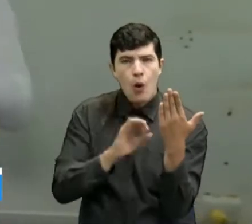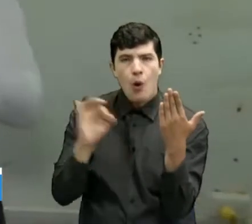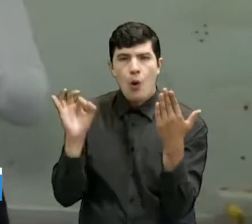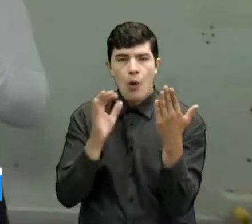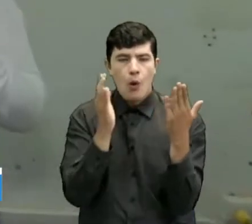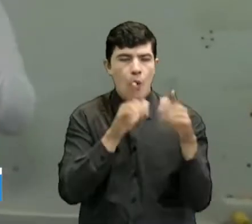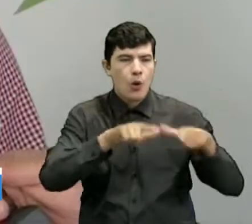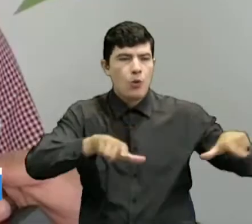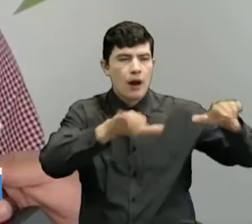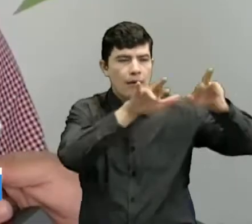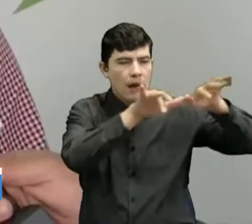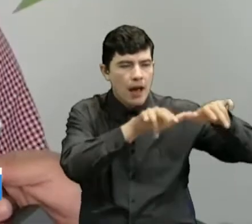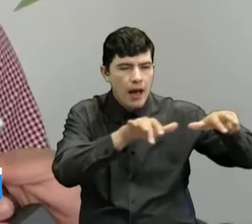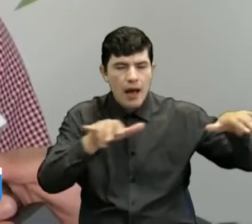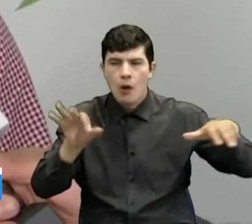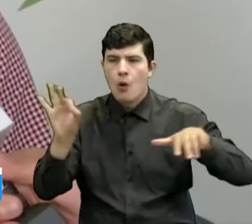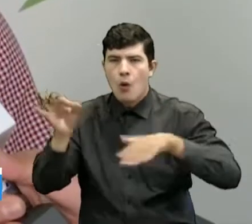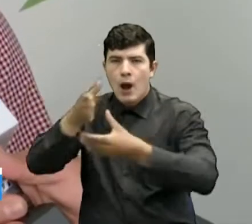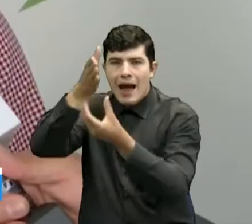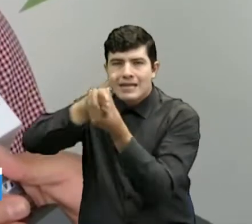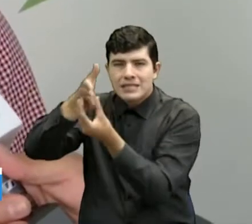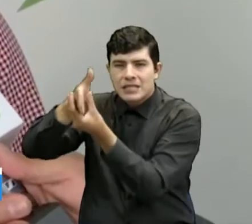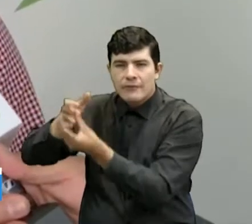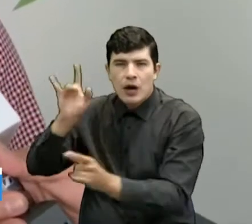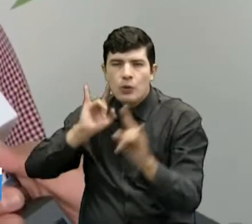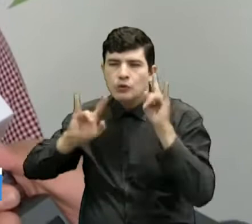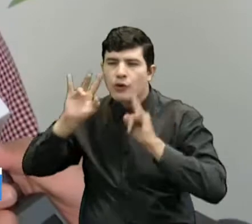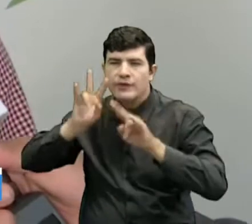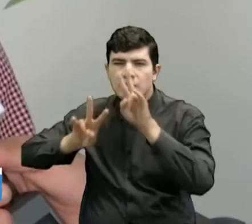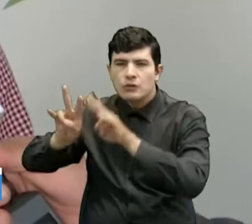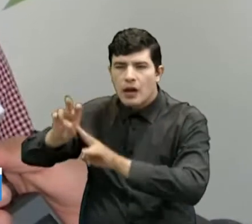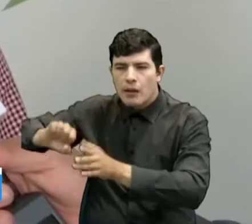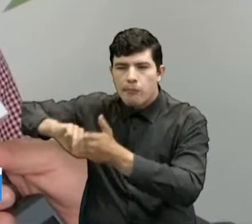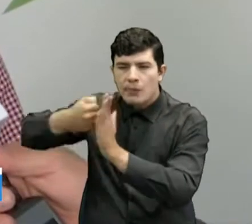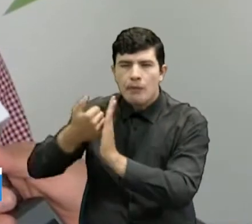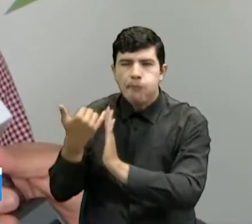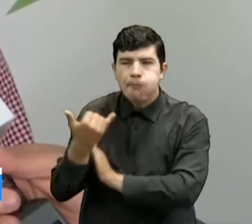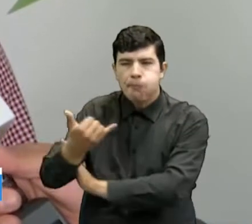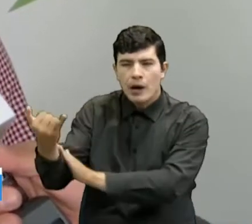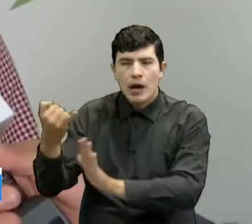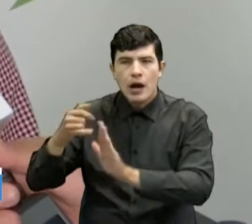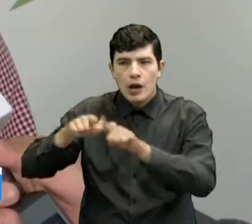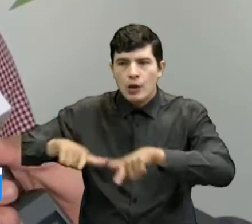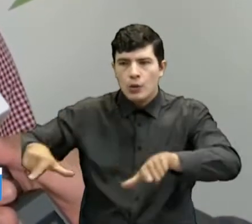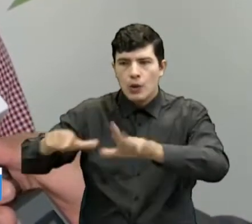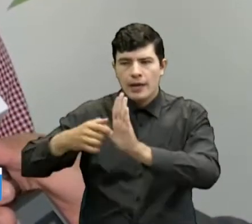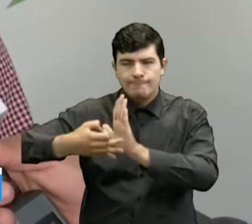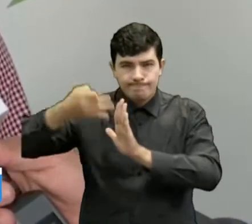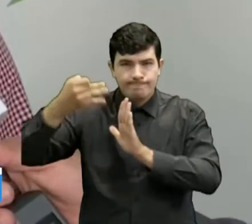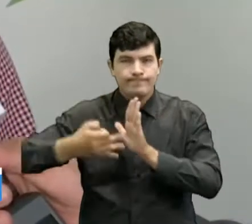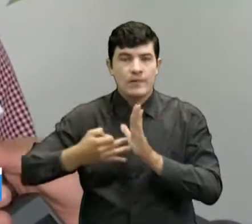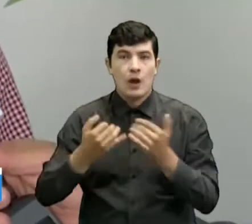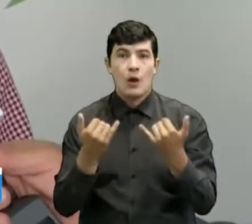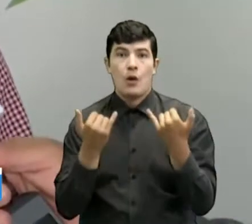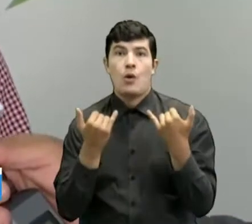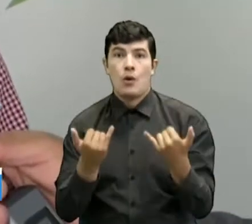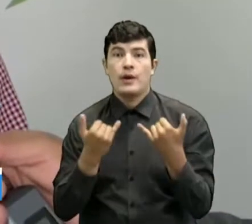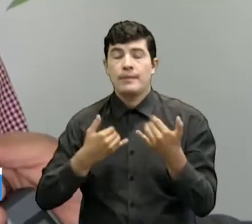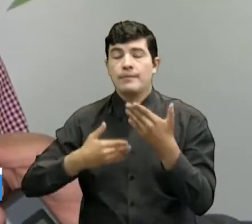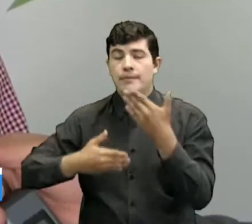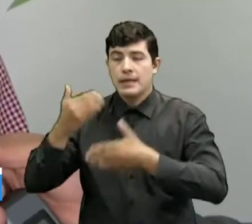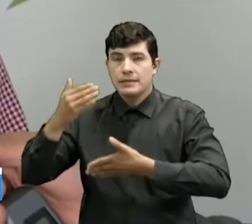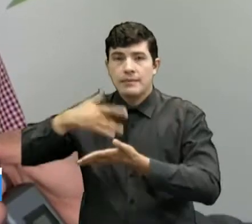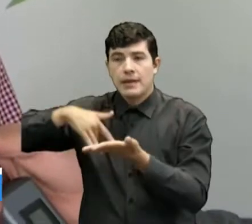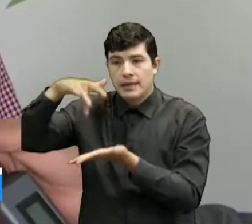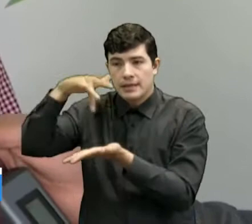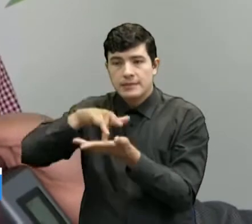realmente compete a nuestro canal, tenga realmente un lugar digno, cómodo, para que realmente hoy haga parte de ese gran proyecto